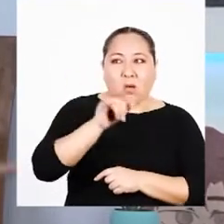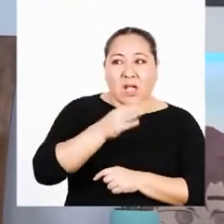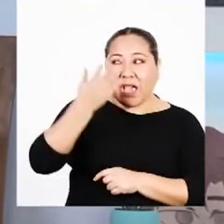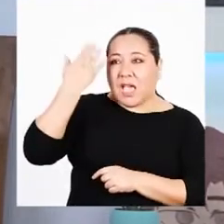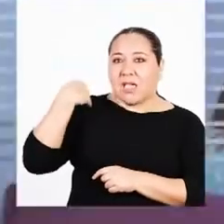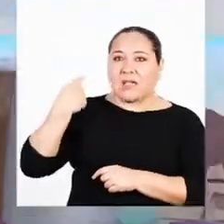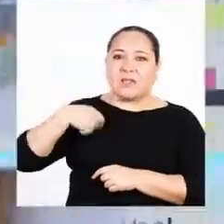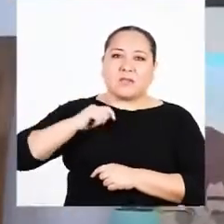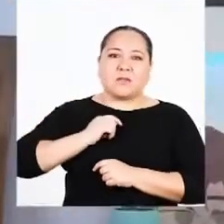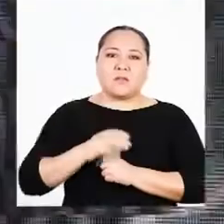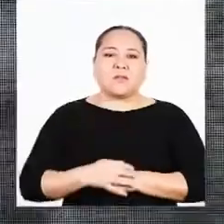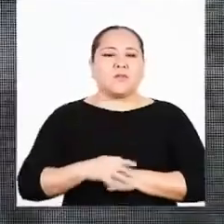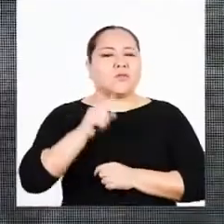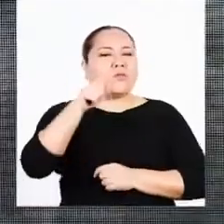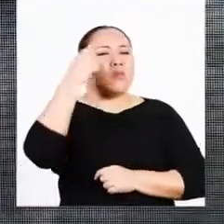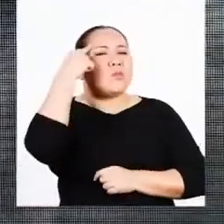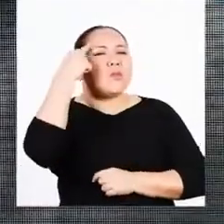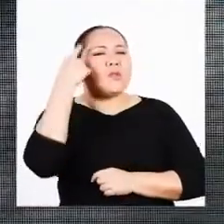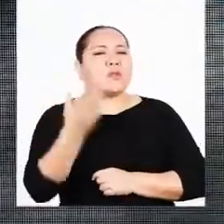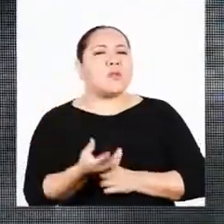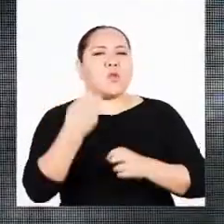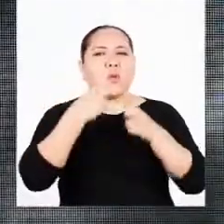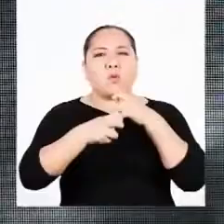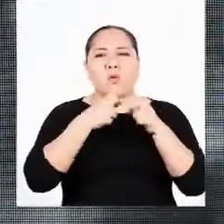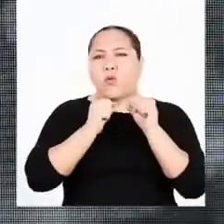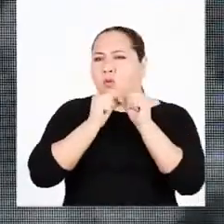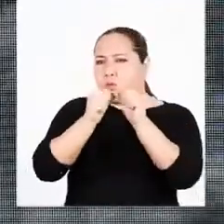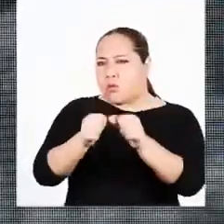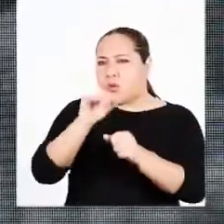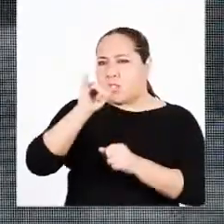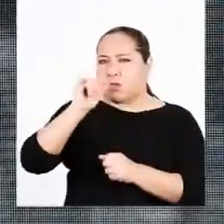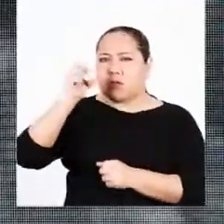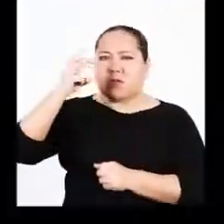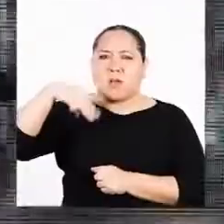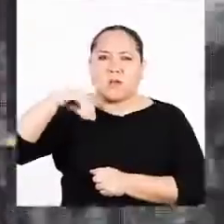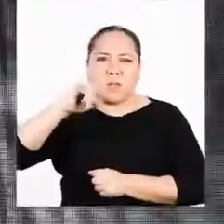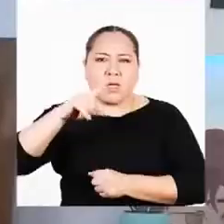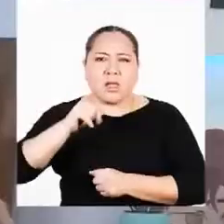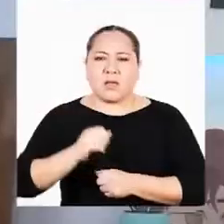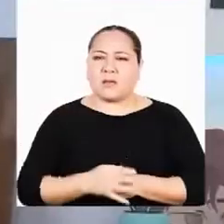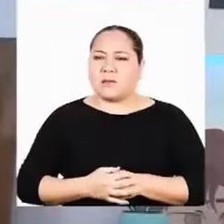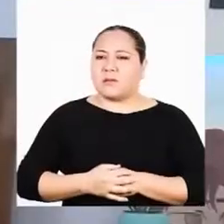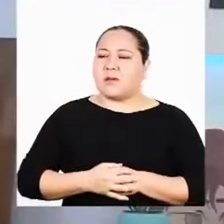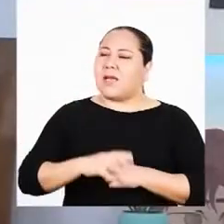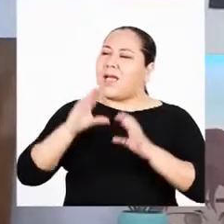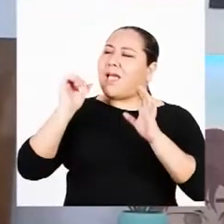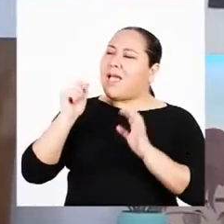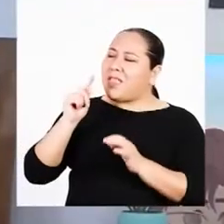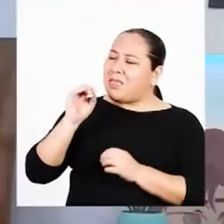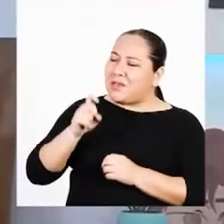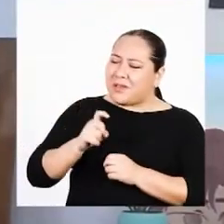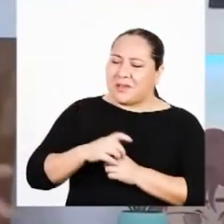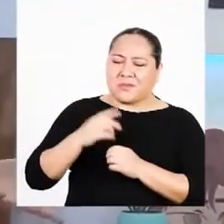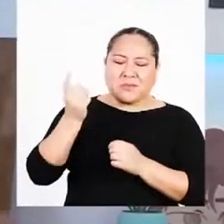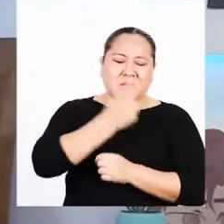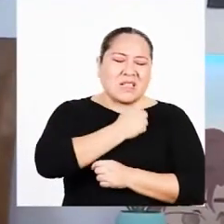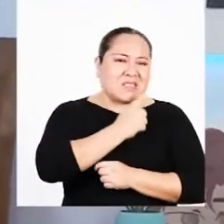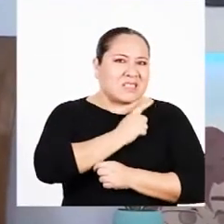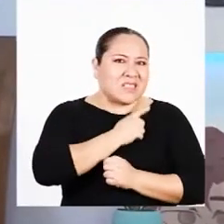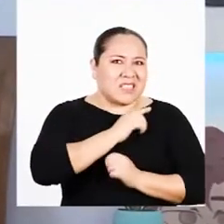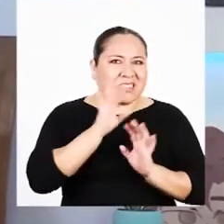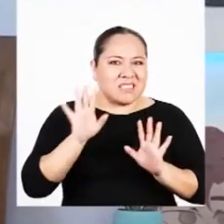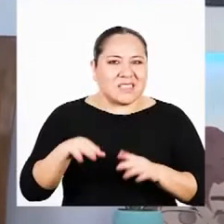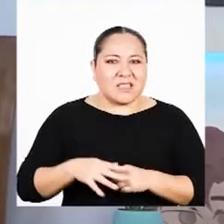forma que en la colonia. ¿Por qué crees que los problemas continúan, Yamile? ¡Toj! ¡Me